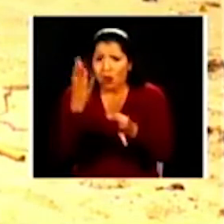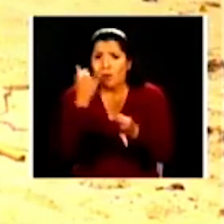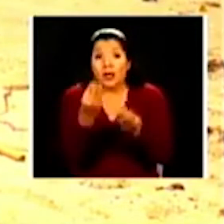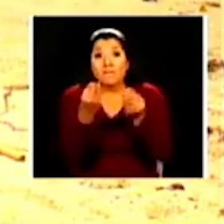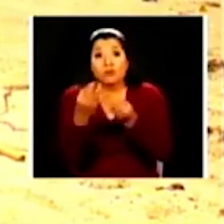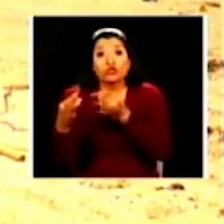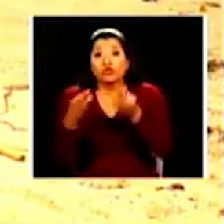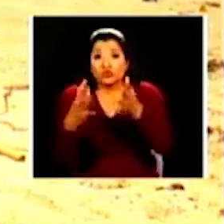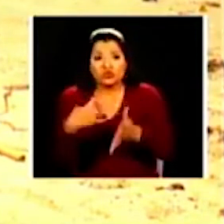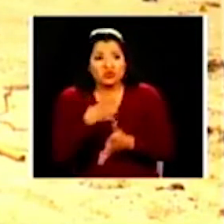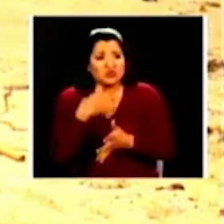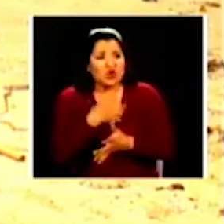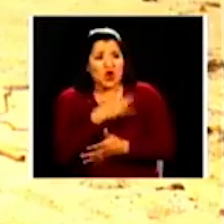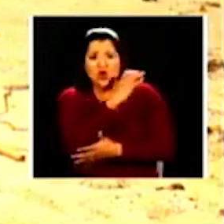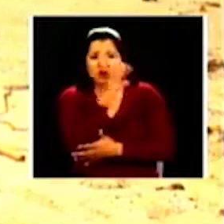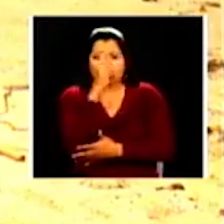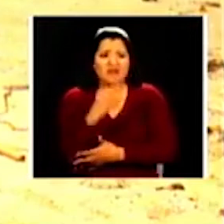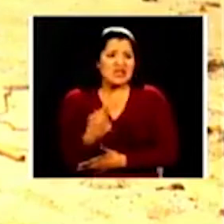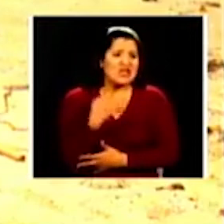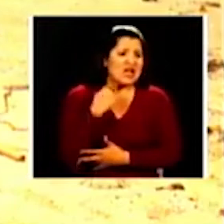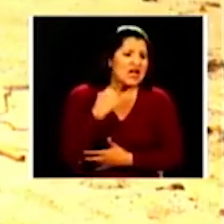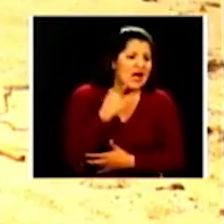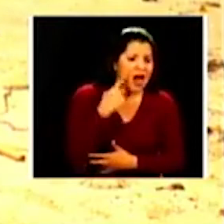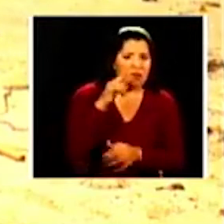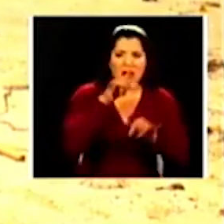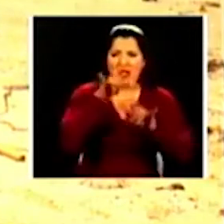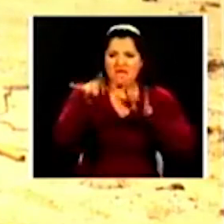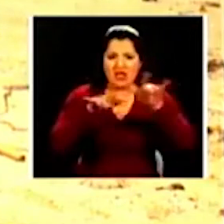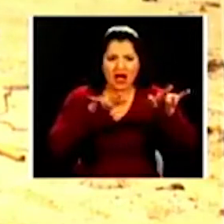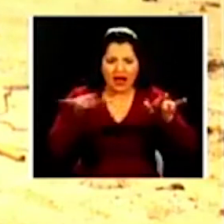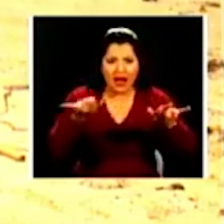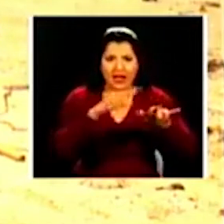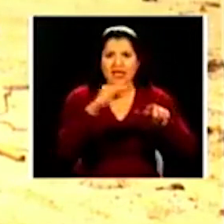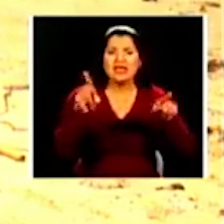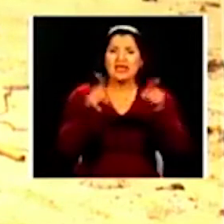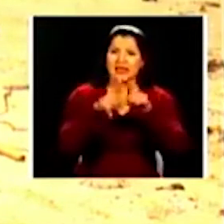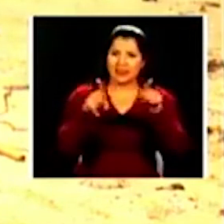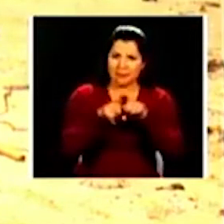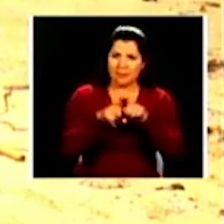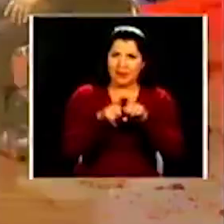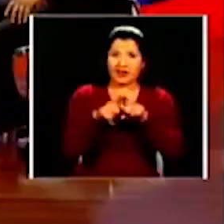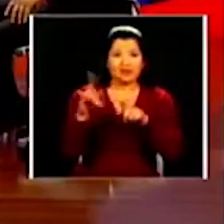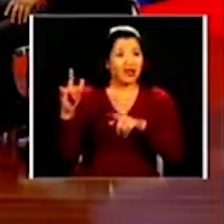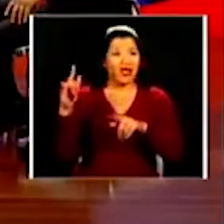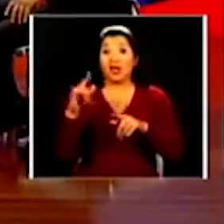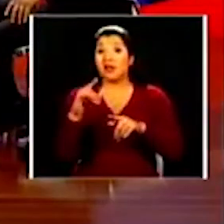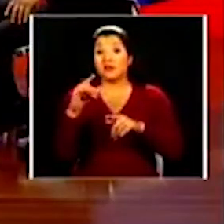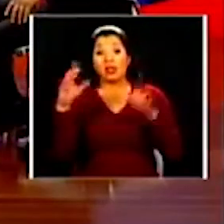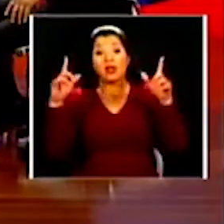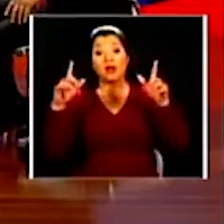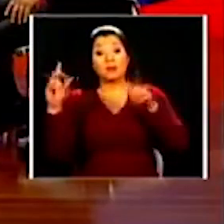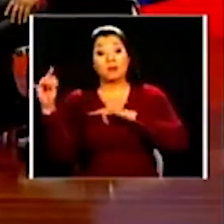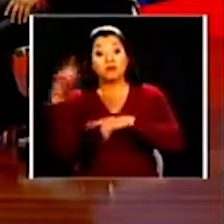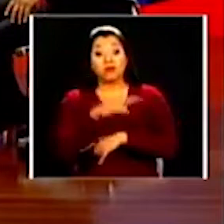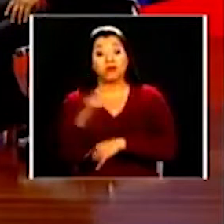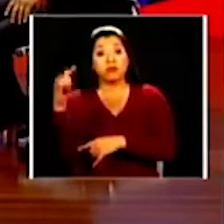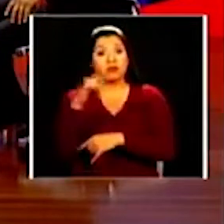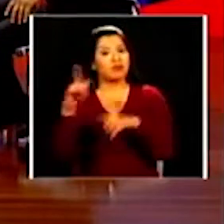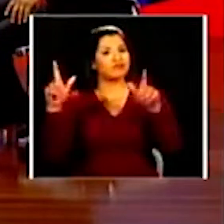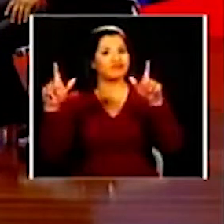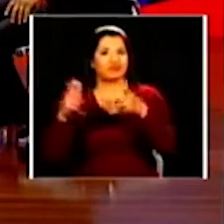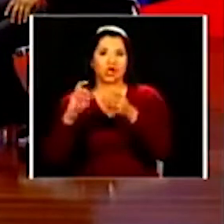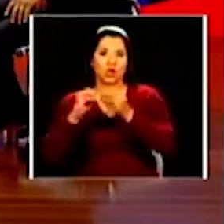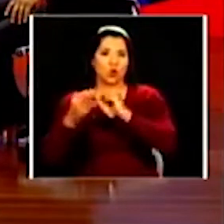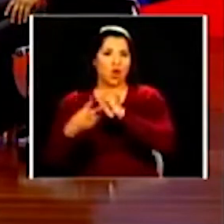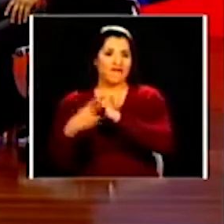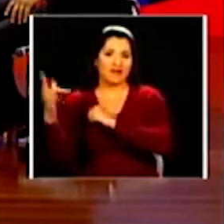país muy caro para viajar y ha disminuido en su visita a Costa Rica. Bien, don Fabricio, tiene usted el primer